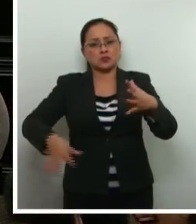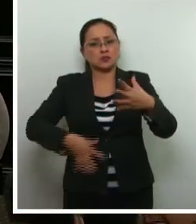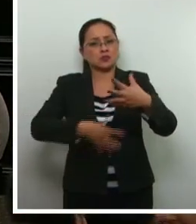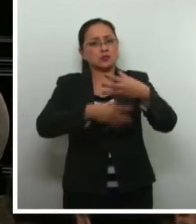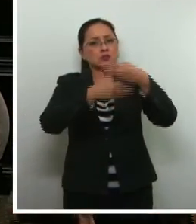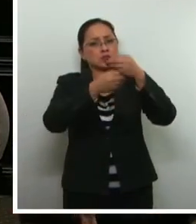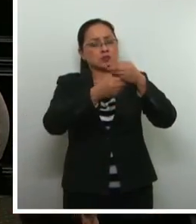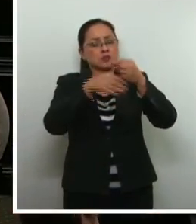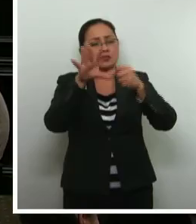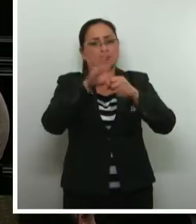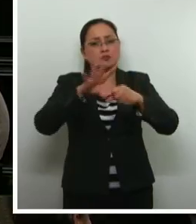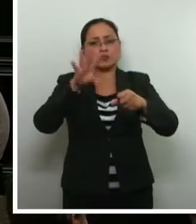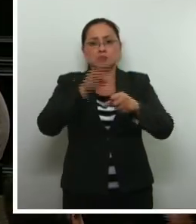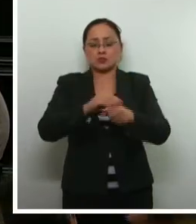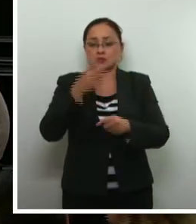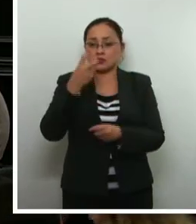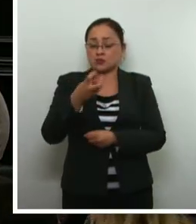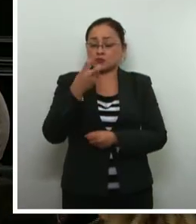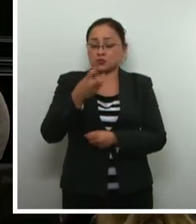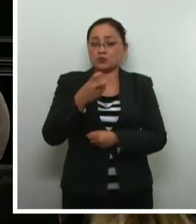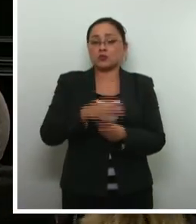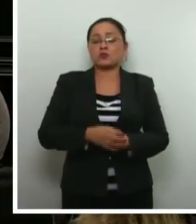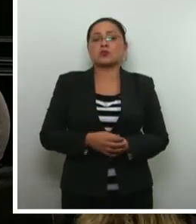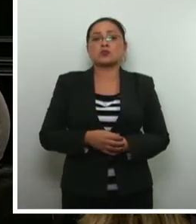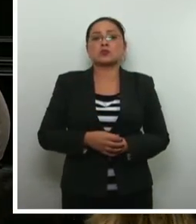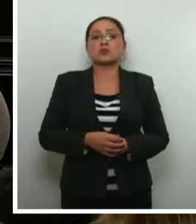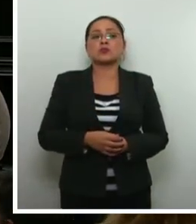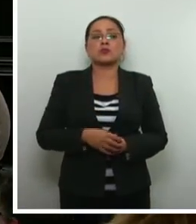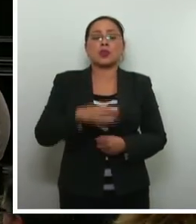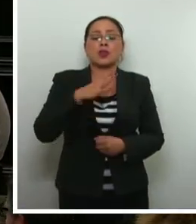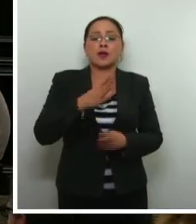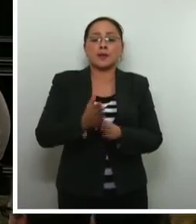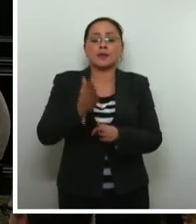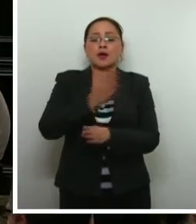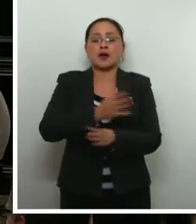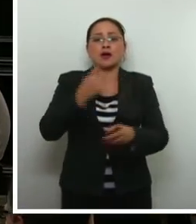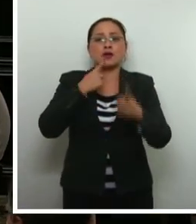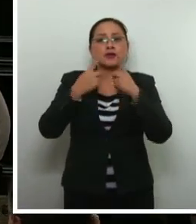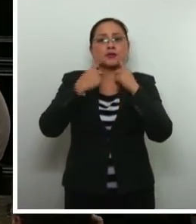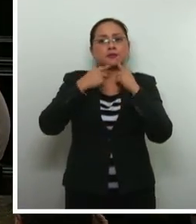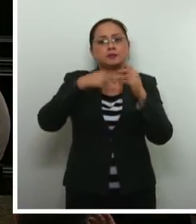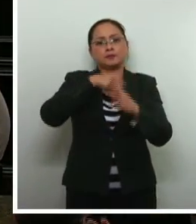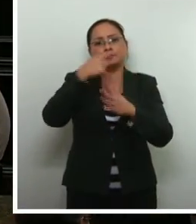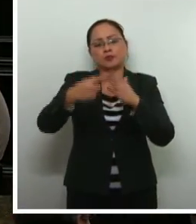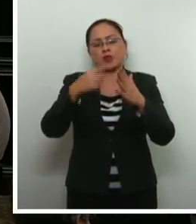Hay que recordar que después de la discusión en lo general